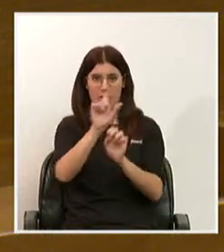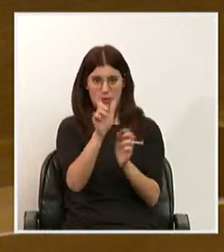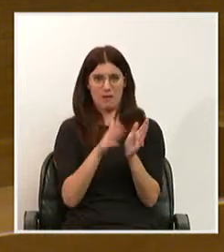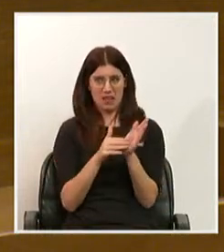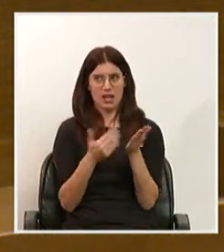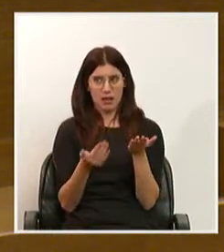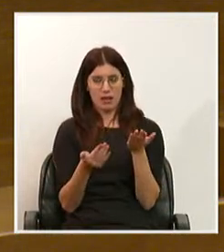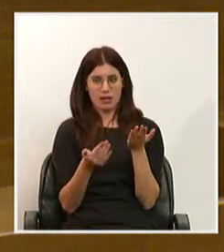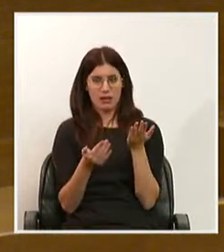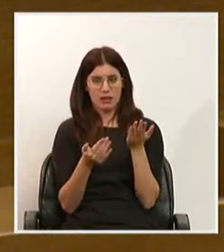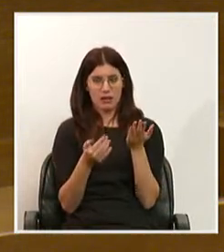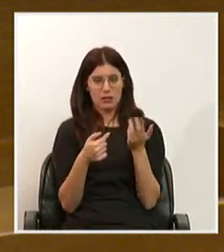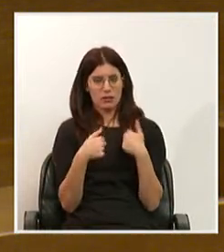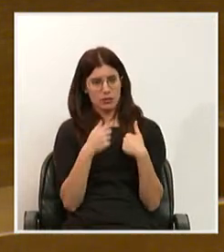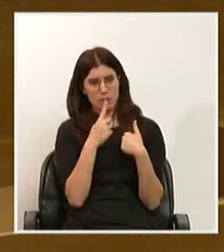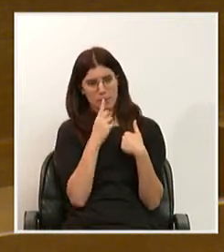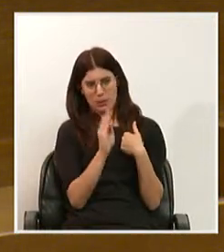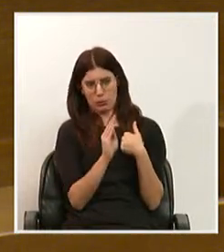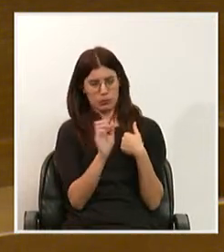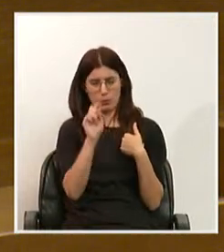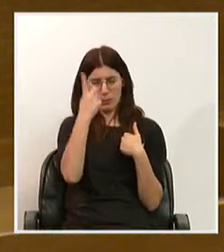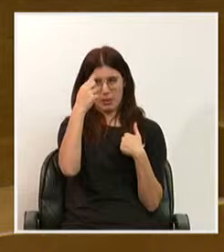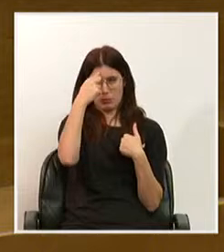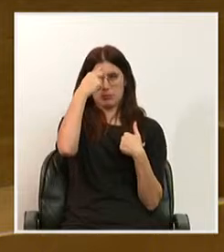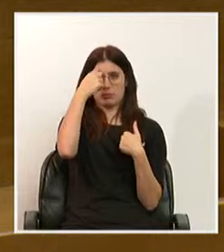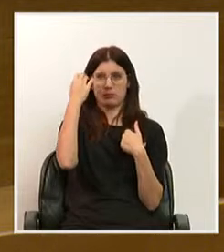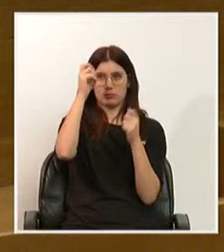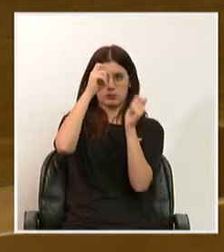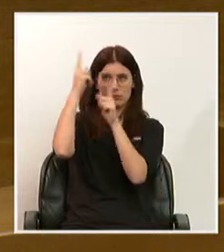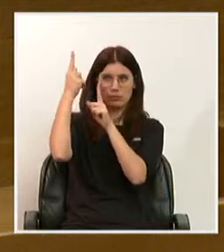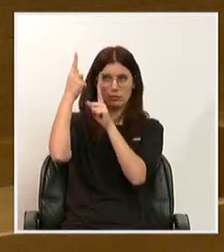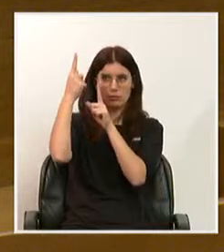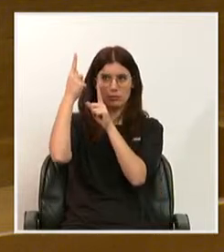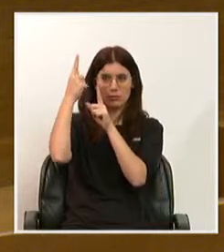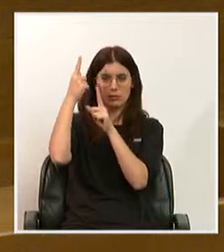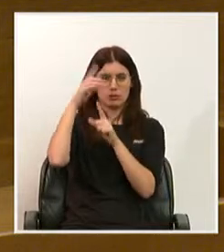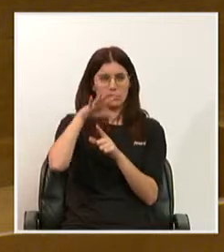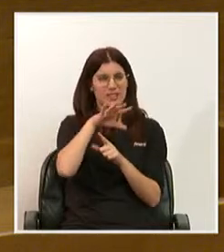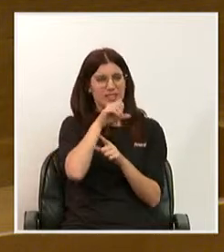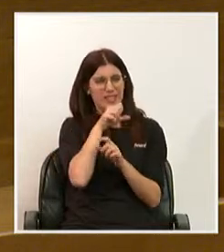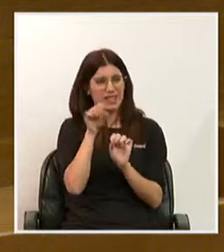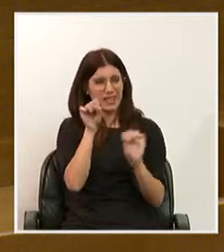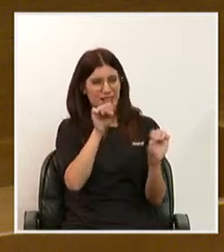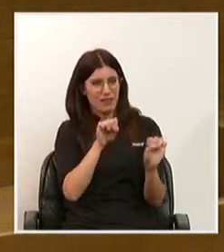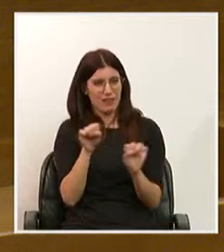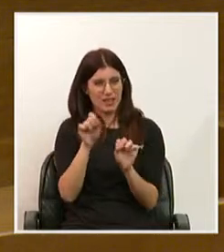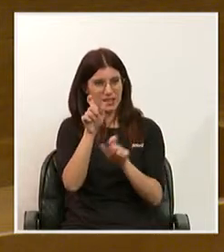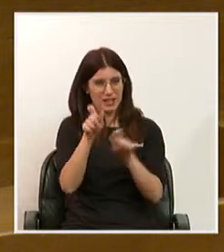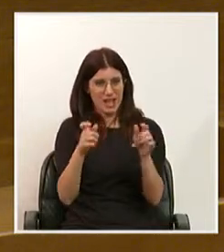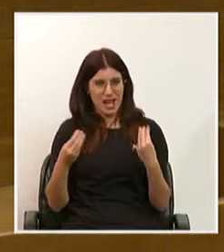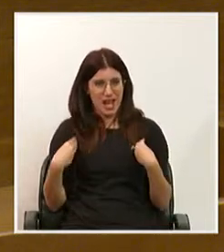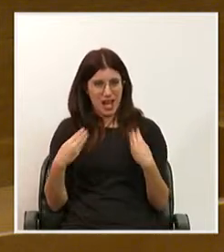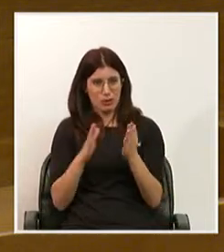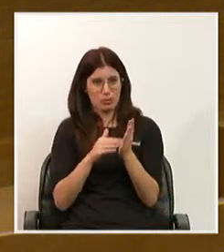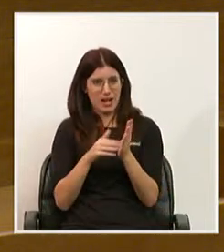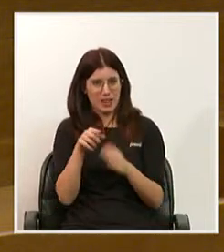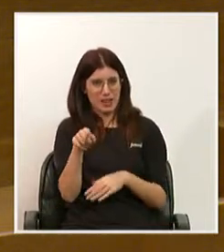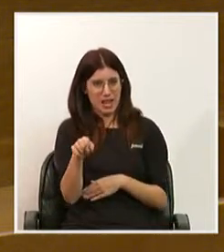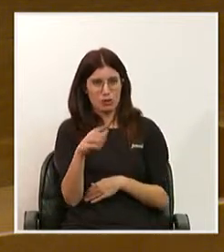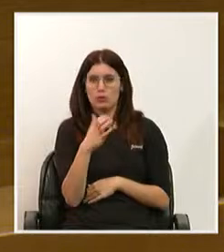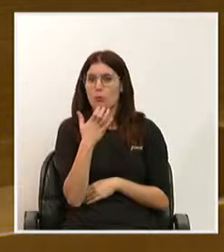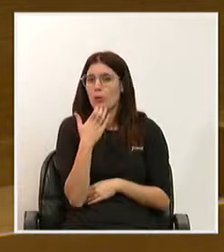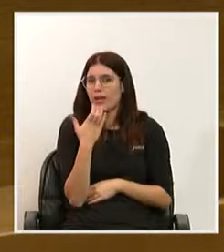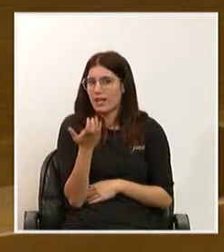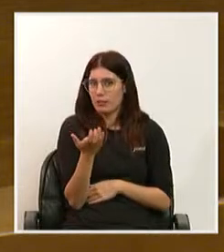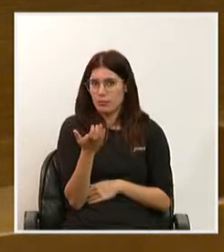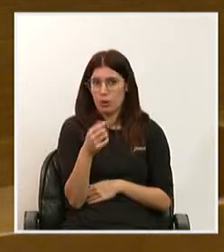valenciana yo me pregun lo primer que ve y quién defens valenci y valencianes exemp